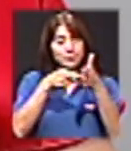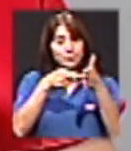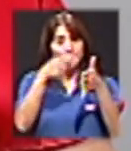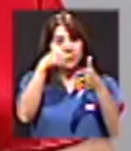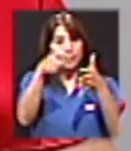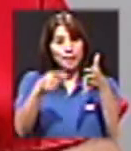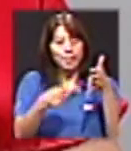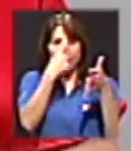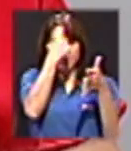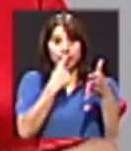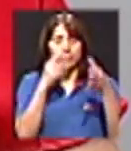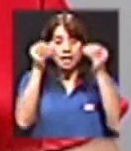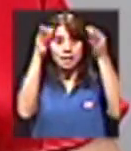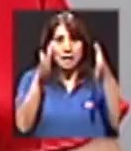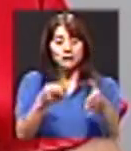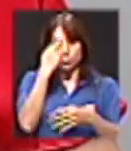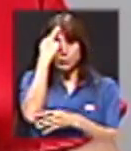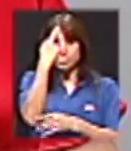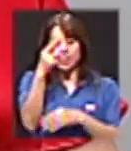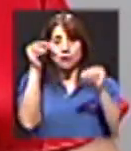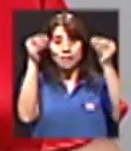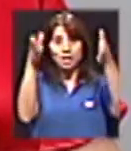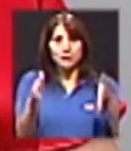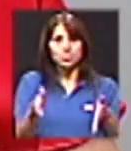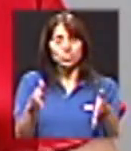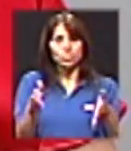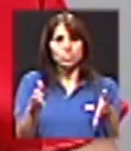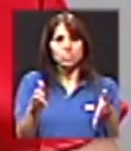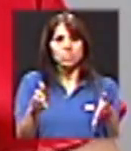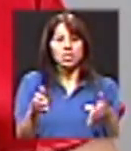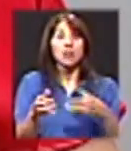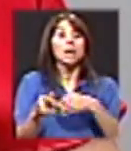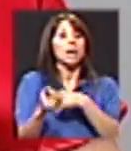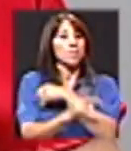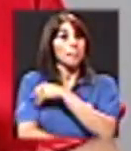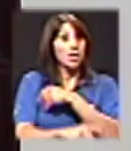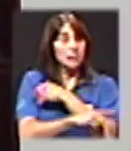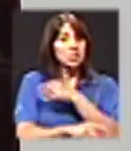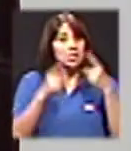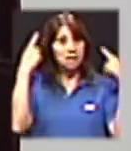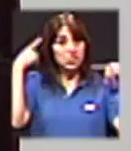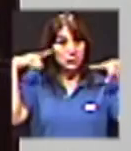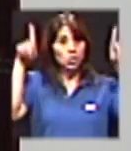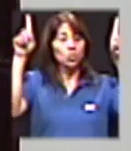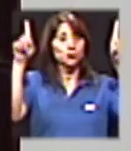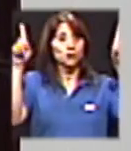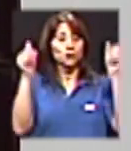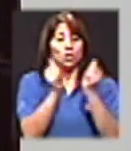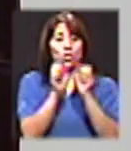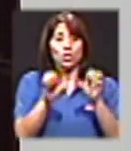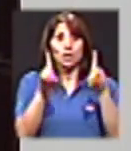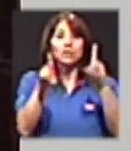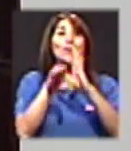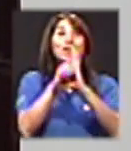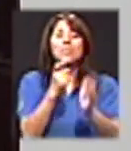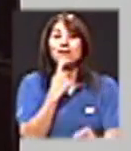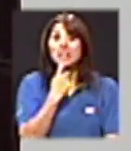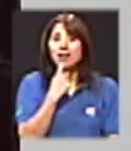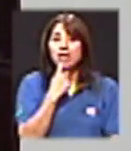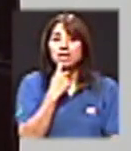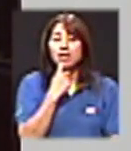nivel. Países exitosos en temas de educación, como los países como Finlandia y esos, bueno, el maestro es el